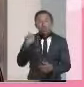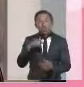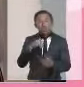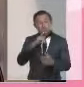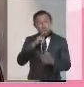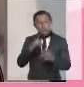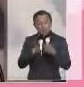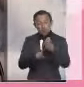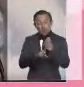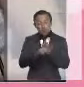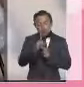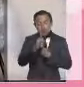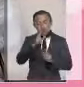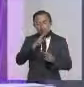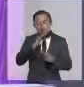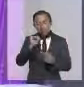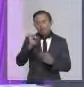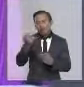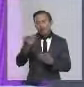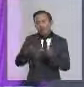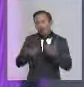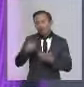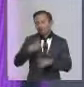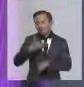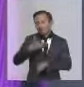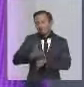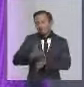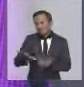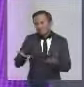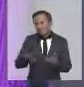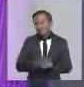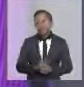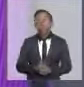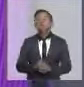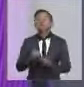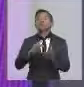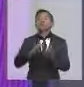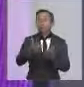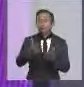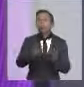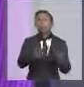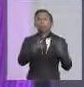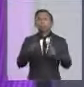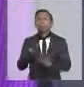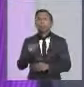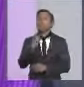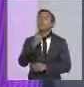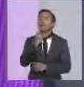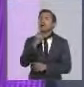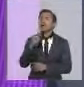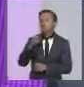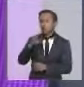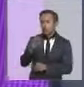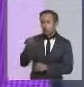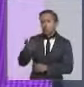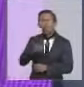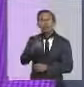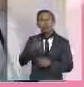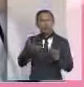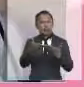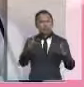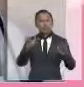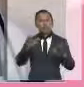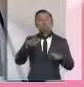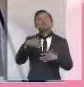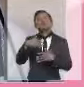consecuencias. Le agradezco, candidato. Andrés Manuel López Obrador, pregunta general. ¿Qué propone para combatir la corrupción y que tenga